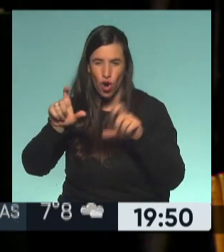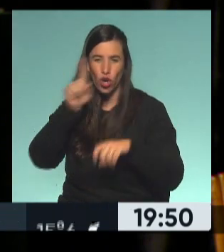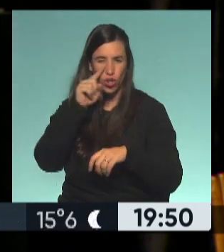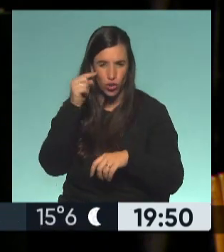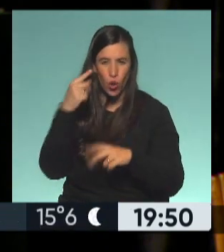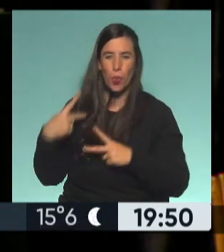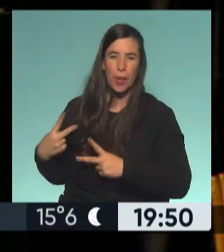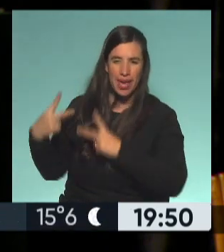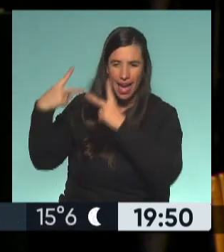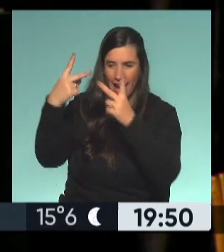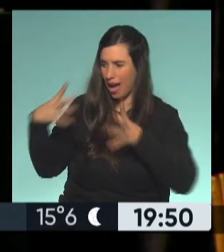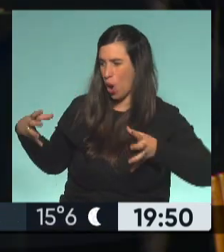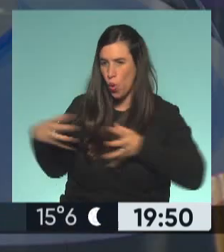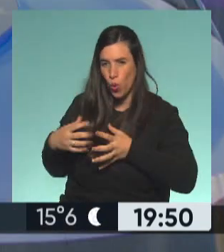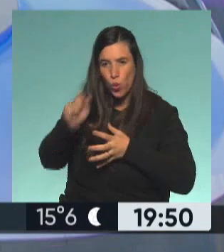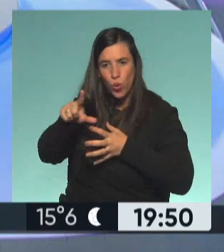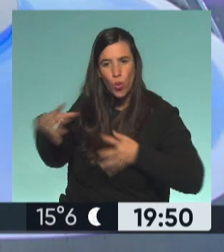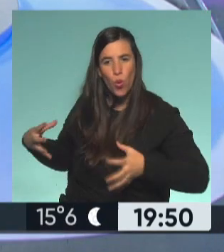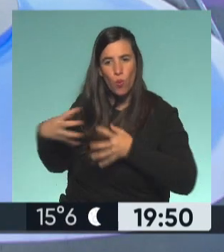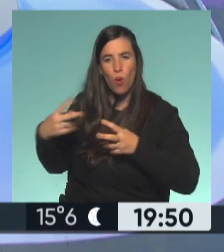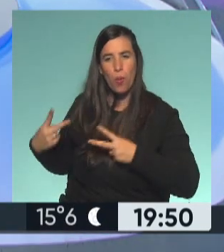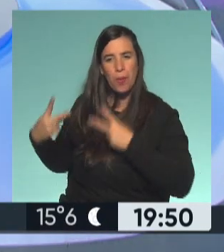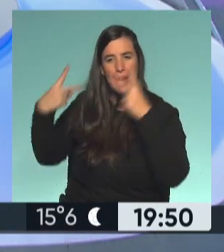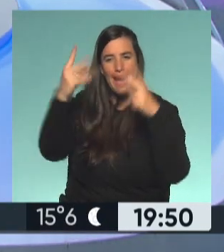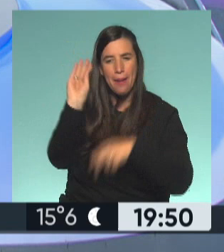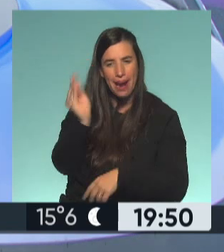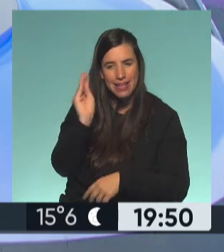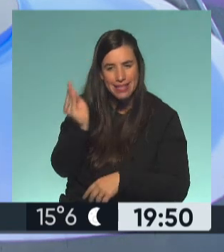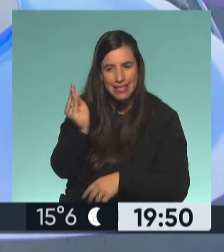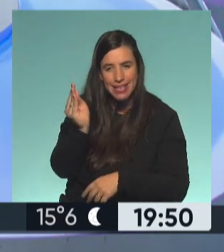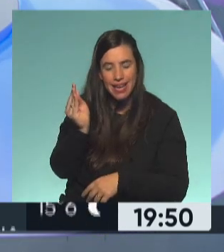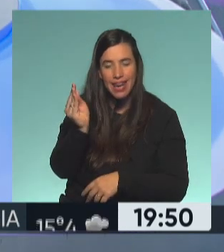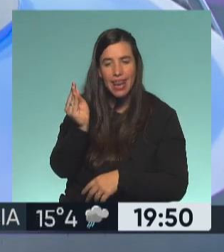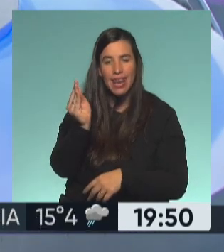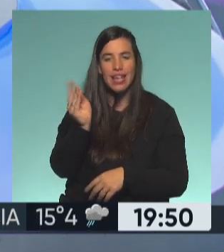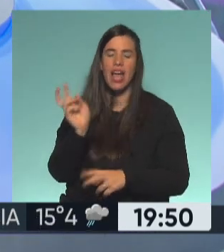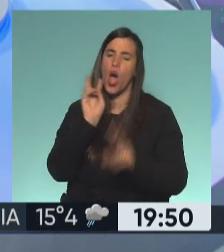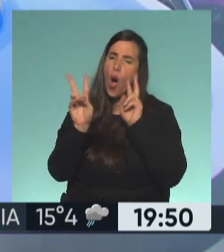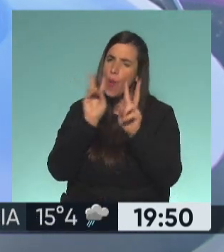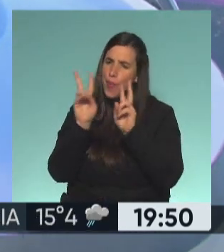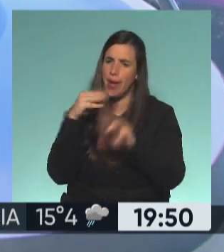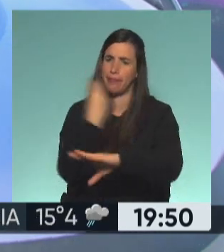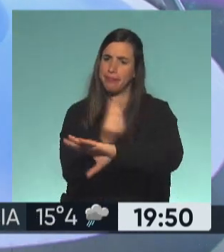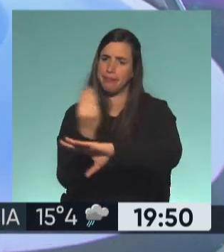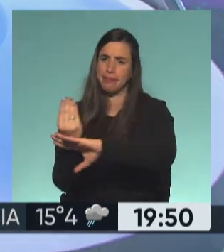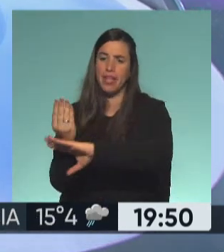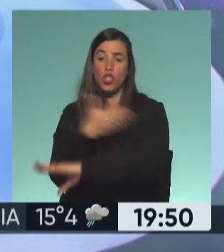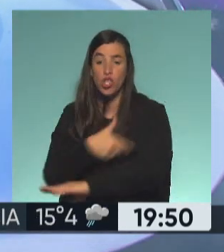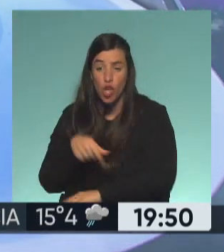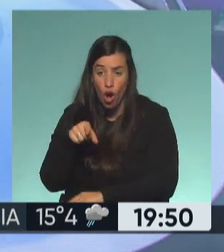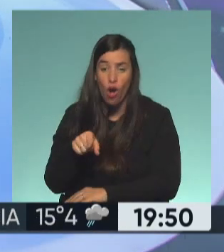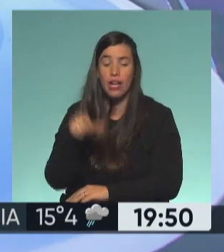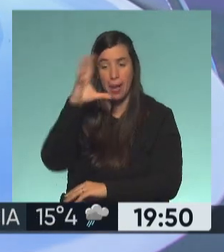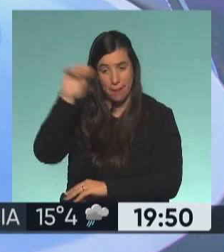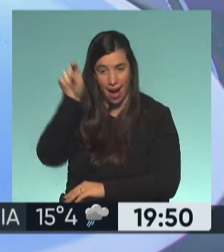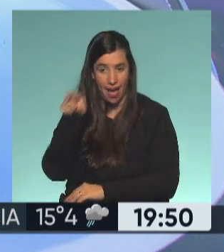su gabinete a Brasil, se lo ven a los candidatos. Scioli, embajador, pero